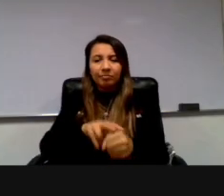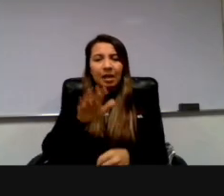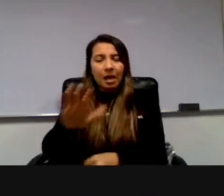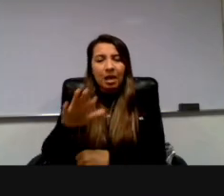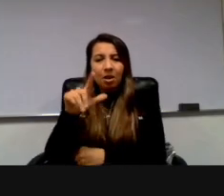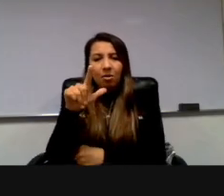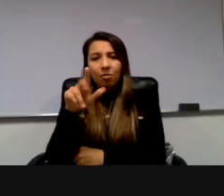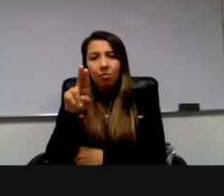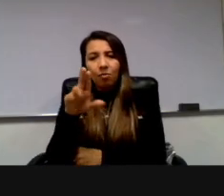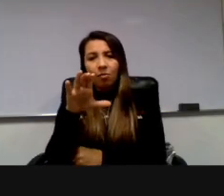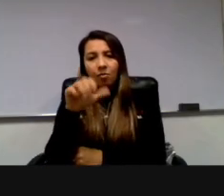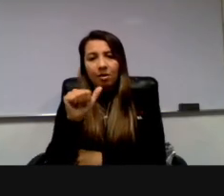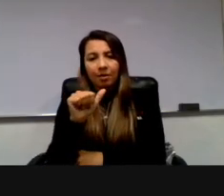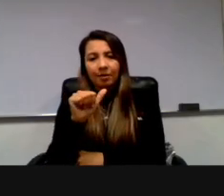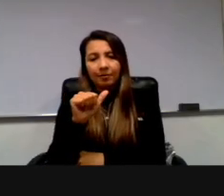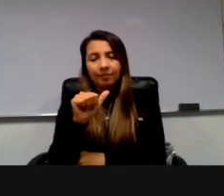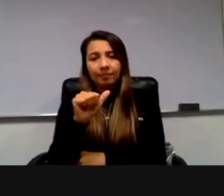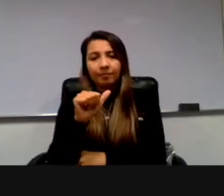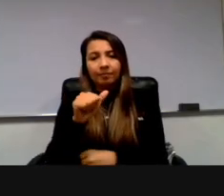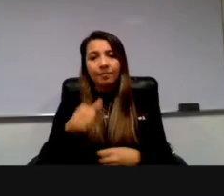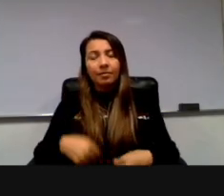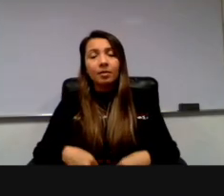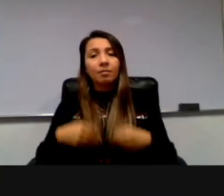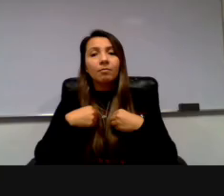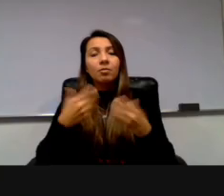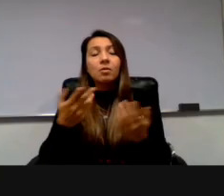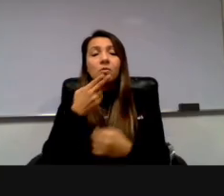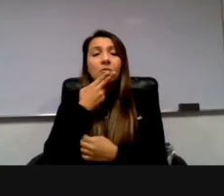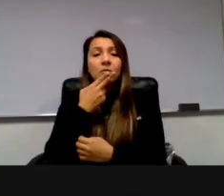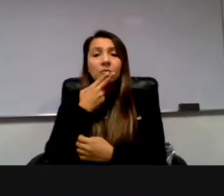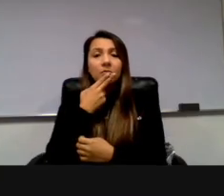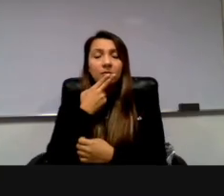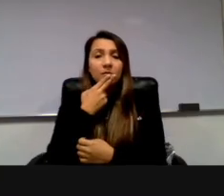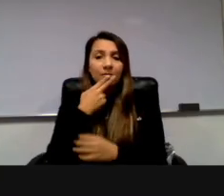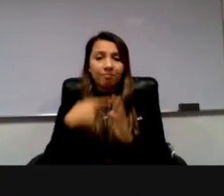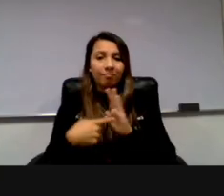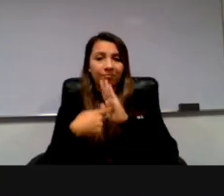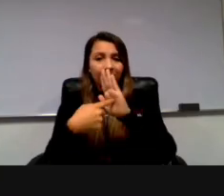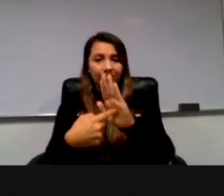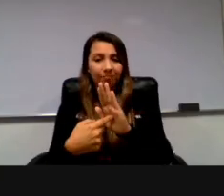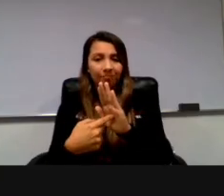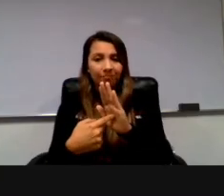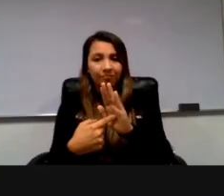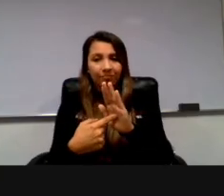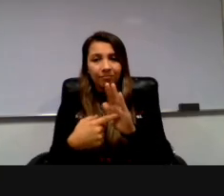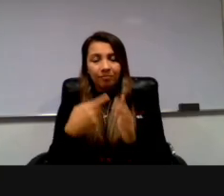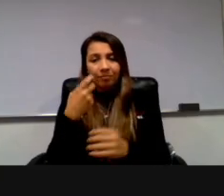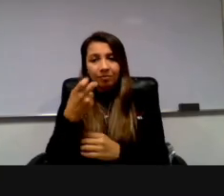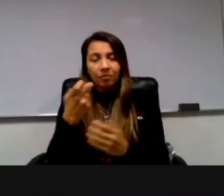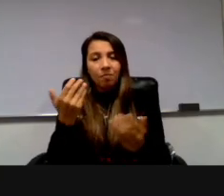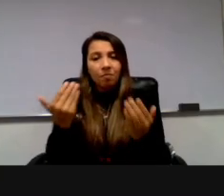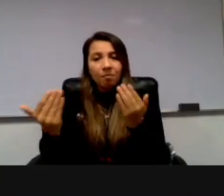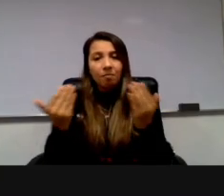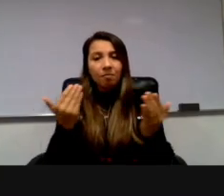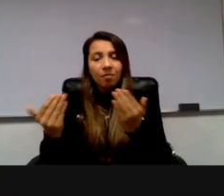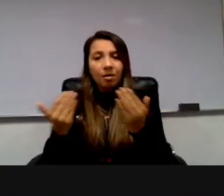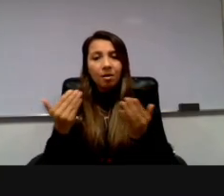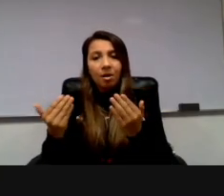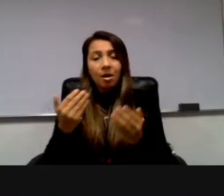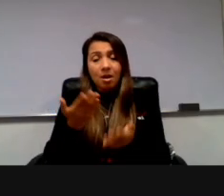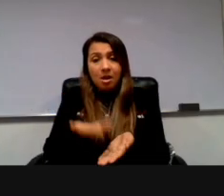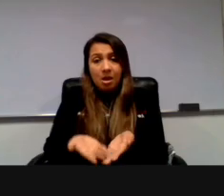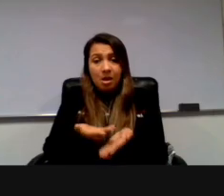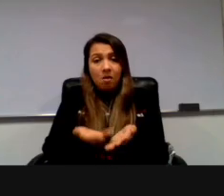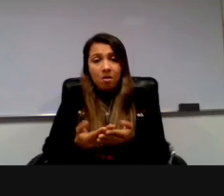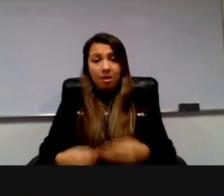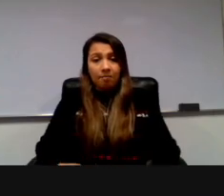del último ancestro común de los seres vivos, pues utilizamos esta aproximación a partir de comparar a los seres vivos